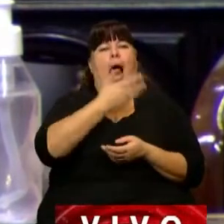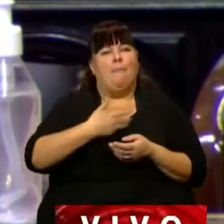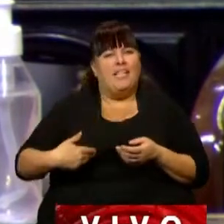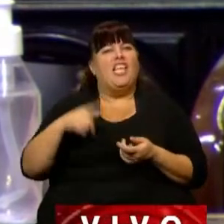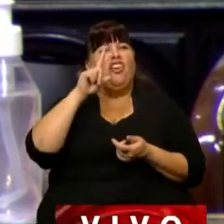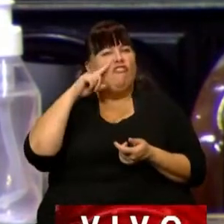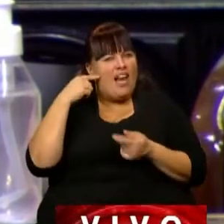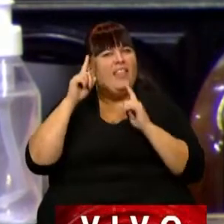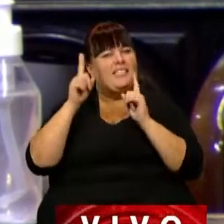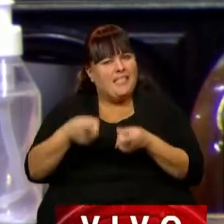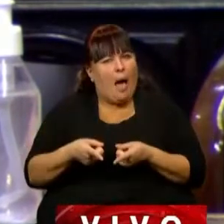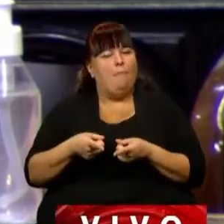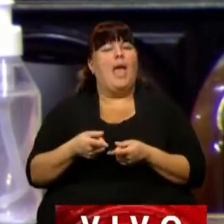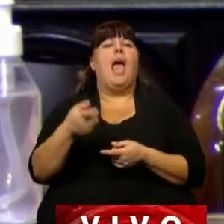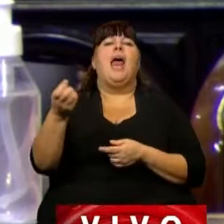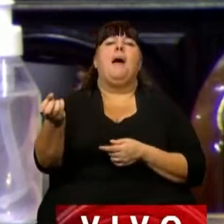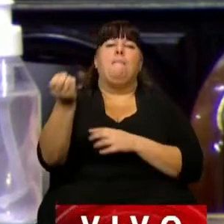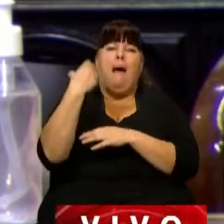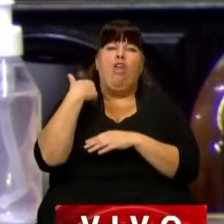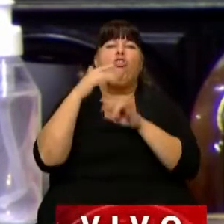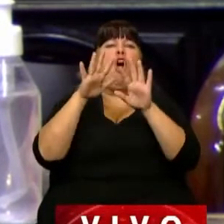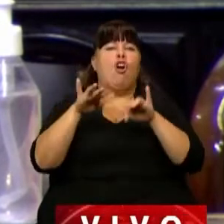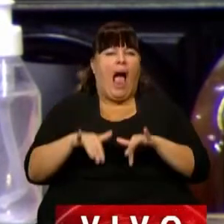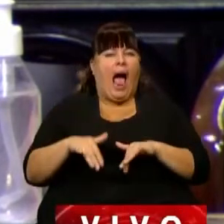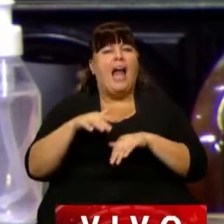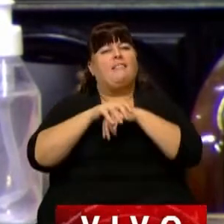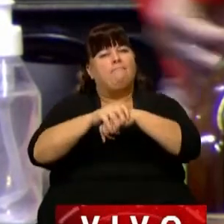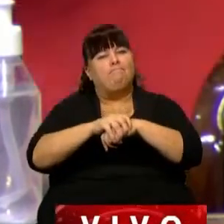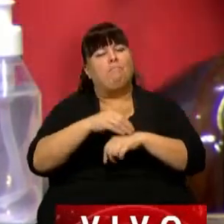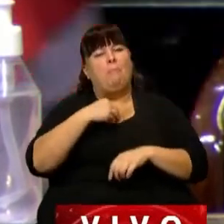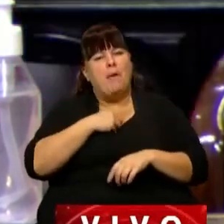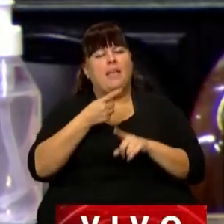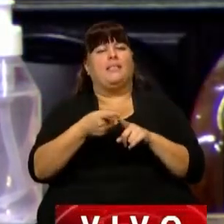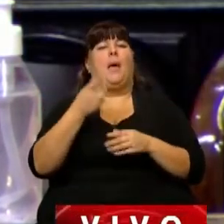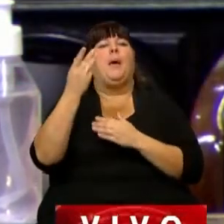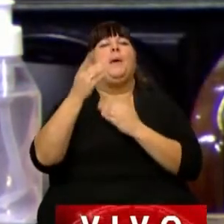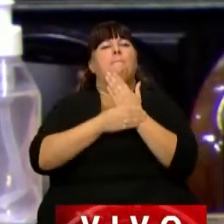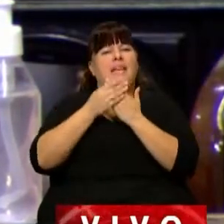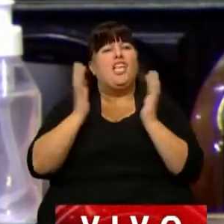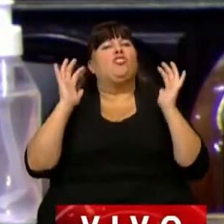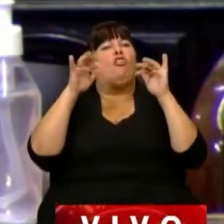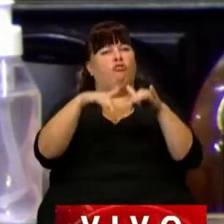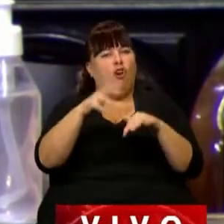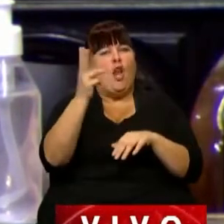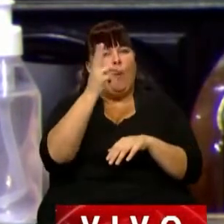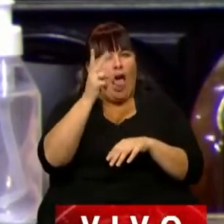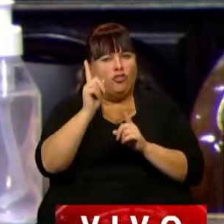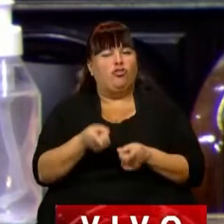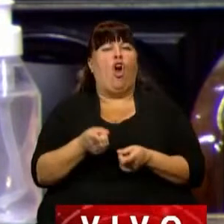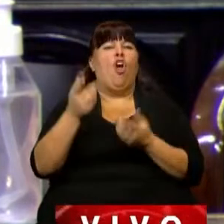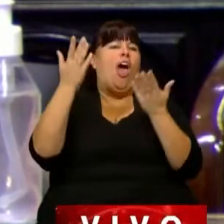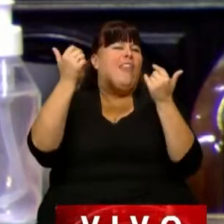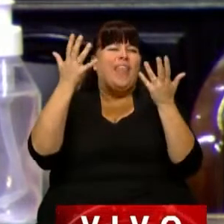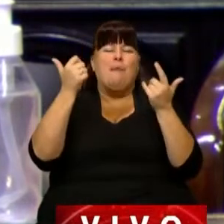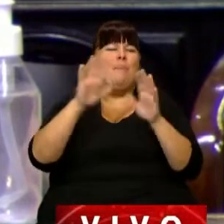presidente Alberto Fernández, que nos hizo llegar también una carta y una condolencia, a ministros que tuvieron presente en el velatorio. La